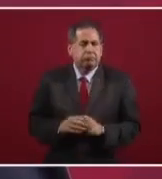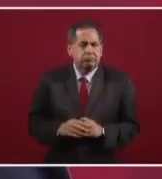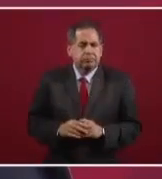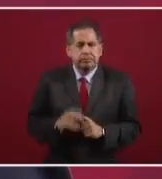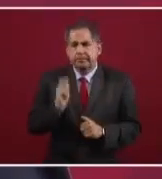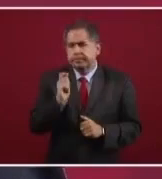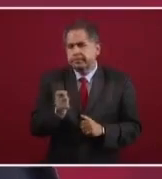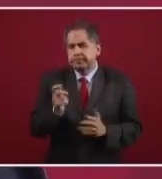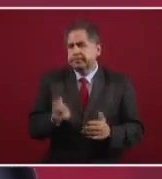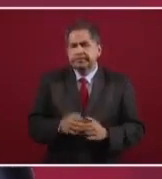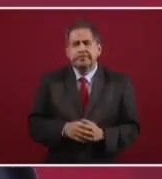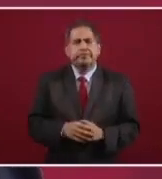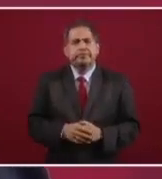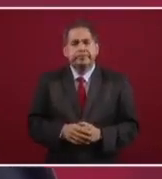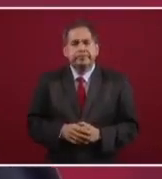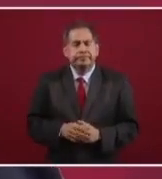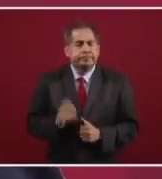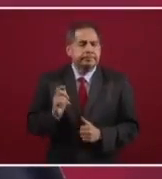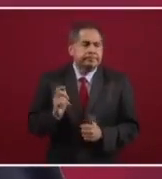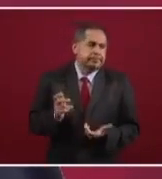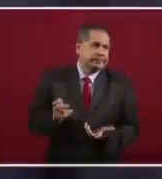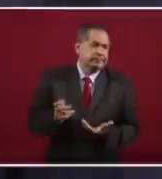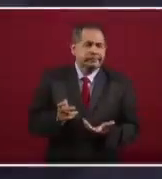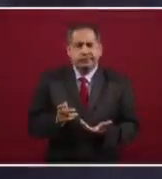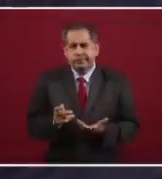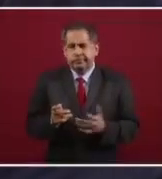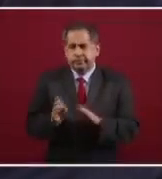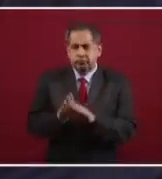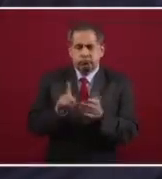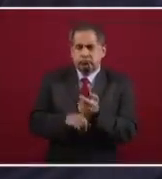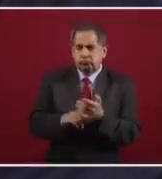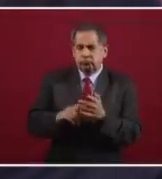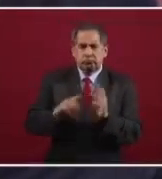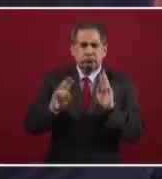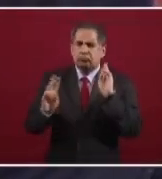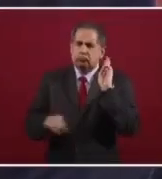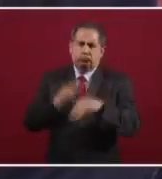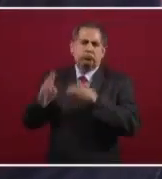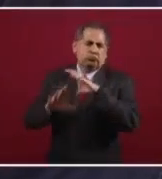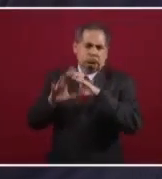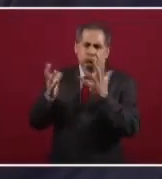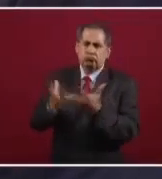Es incluso algo de carácter mundial.